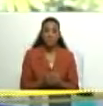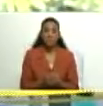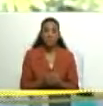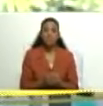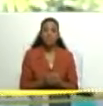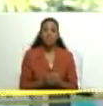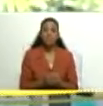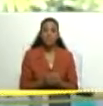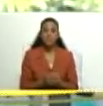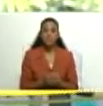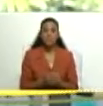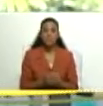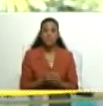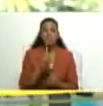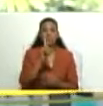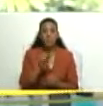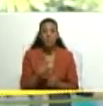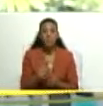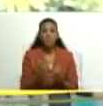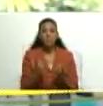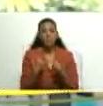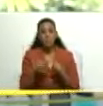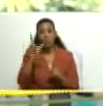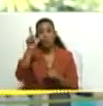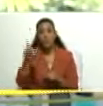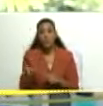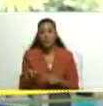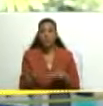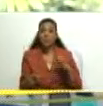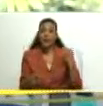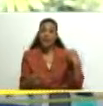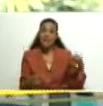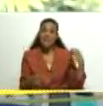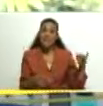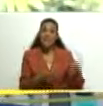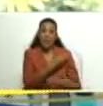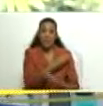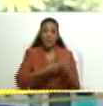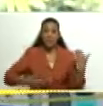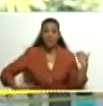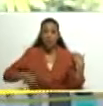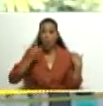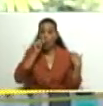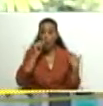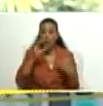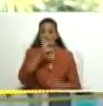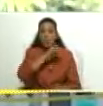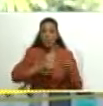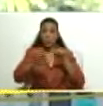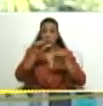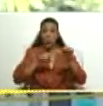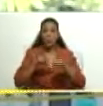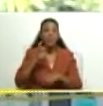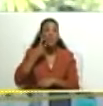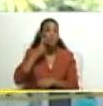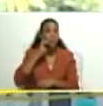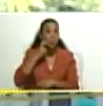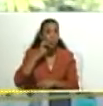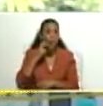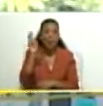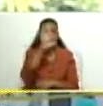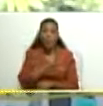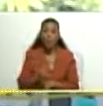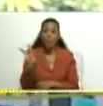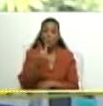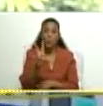Y también se encuentra aquí a mi lado, a mi izquierda, el presidente de la Asociación de Chocolateros de Venezuela,